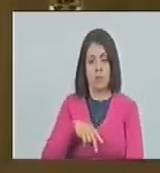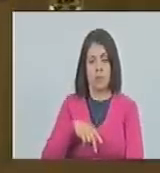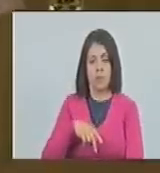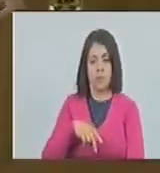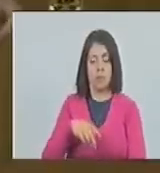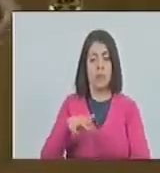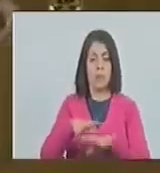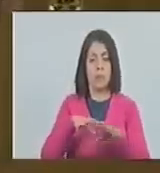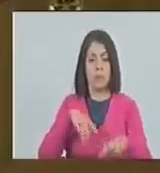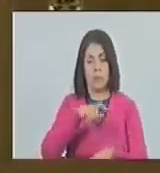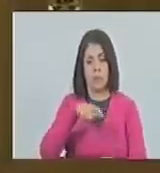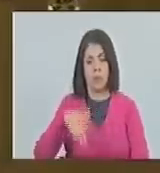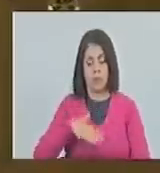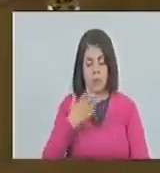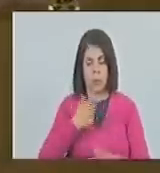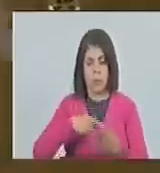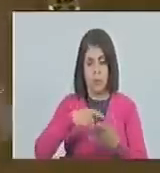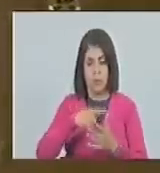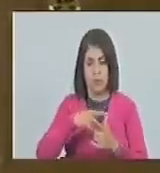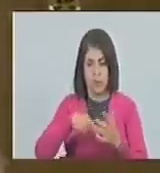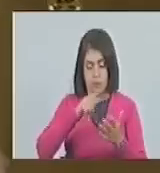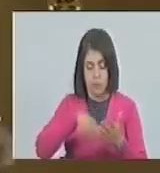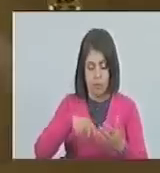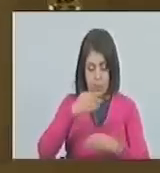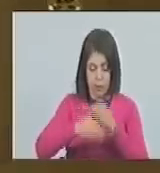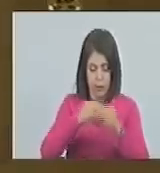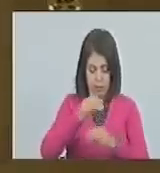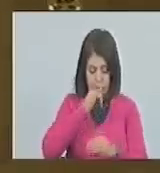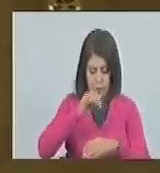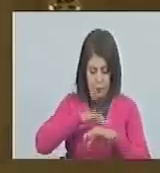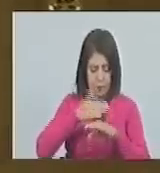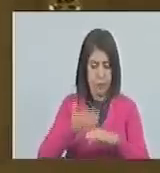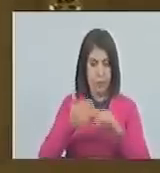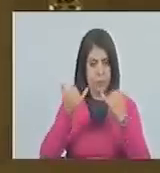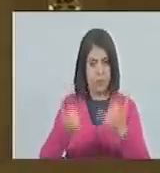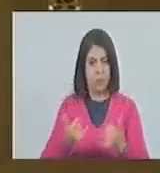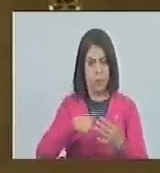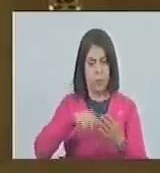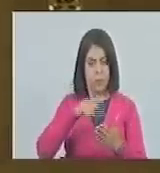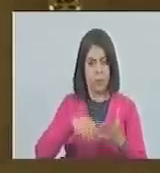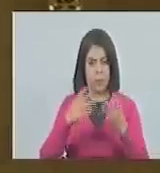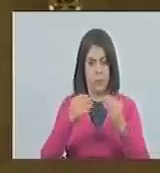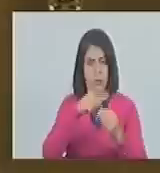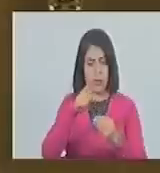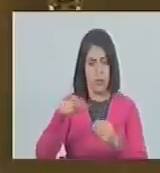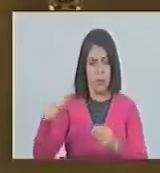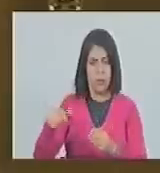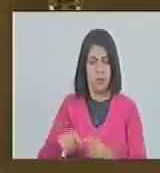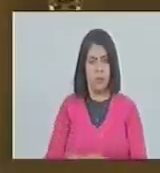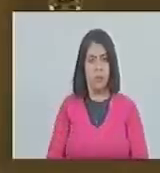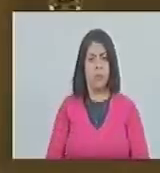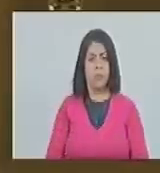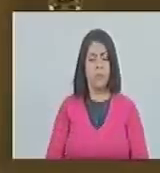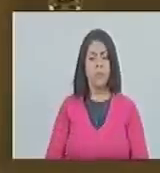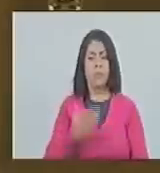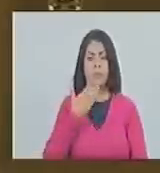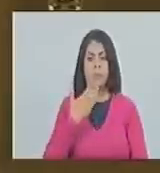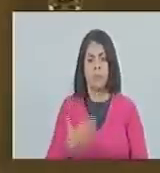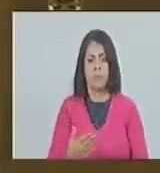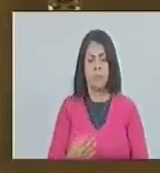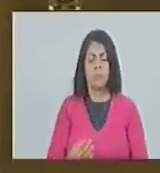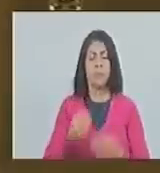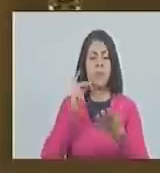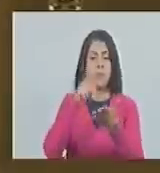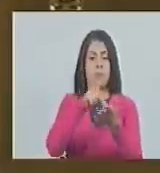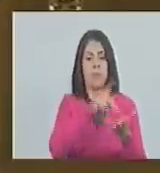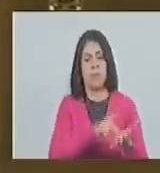mayor cantidad de personas posible firme esa declaración, y con esa declaración firmada por muchas personas pidamos